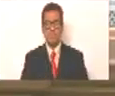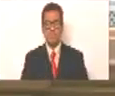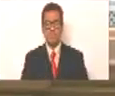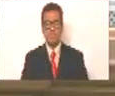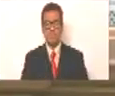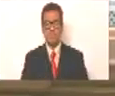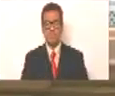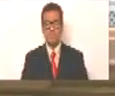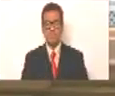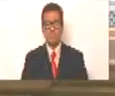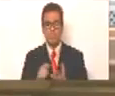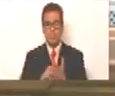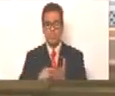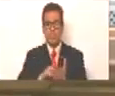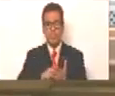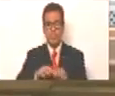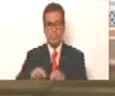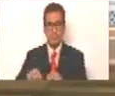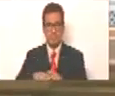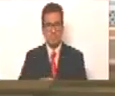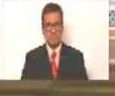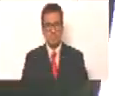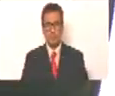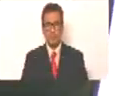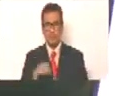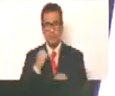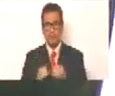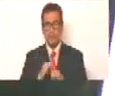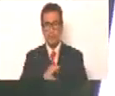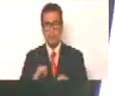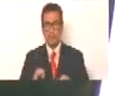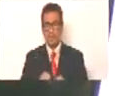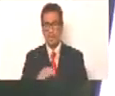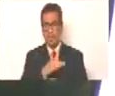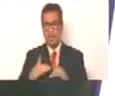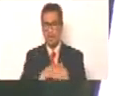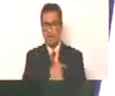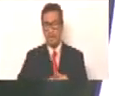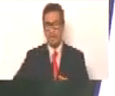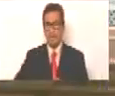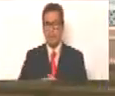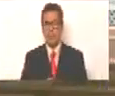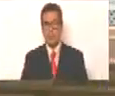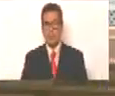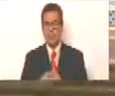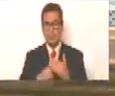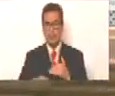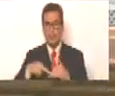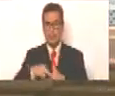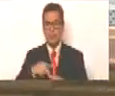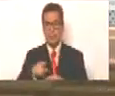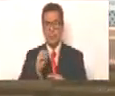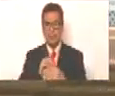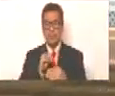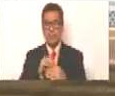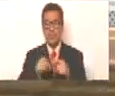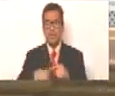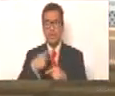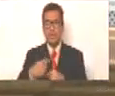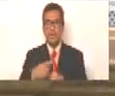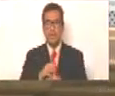Siguiente punto, secretaria. Agotada la agenda, ciudadano vicepresidente. Se levanta la sesión y se convoca para la próxima